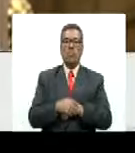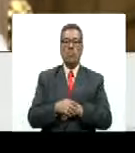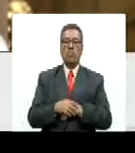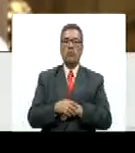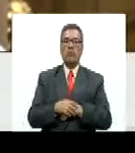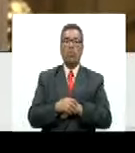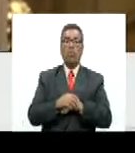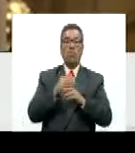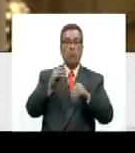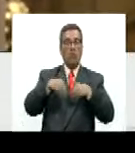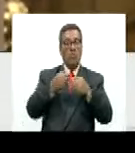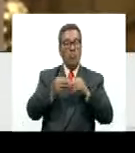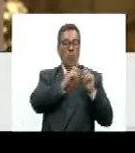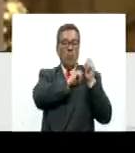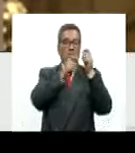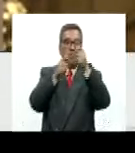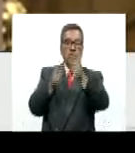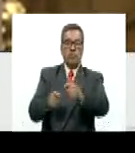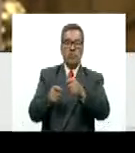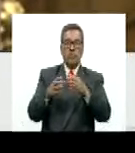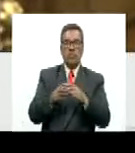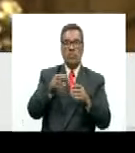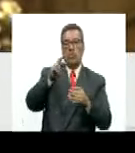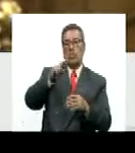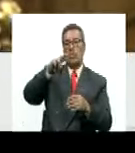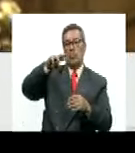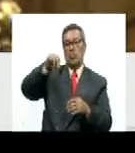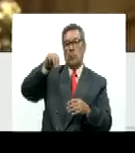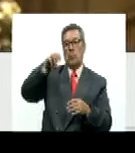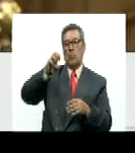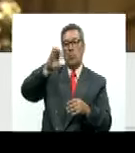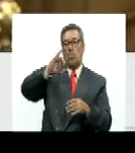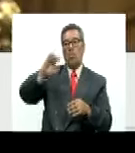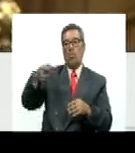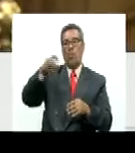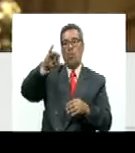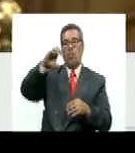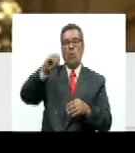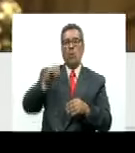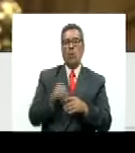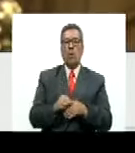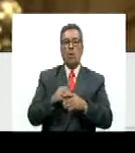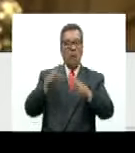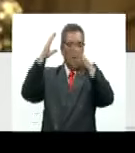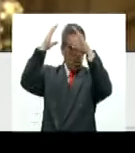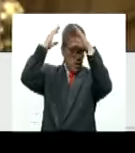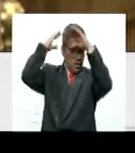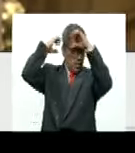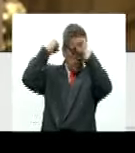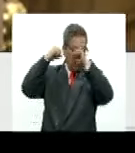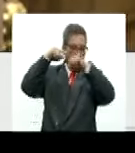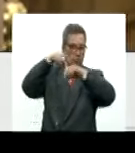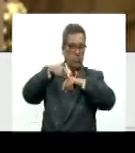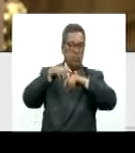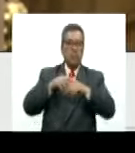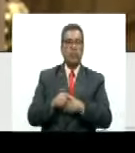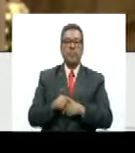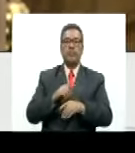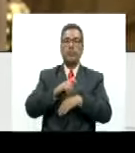Moros, propone la designación del ciudadano Remigio Ceballos Ichazo como embajador extraordinario